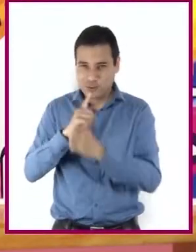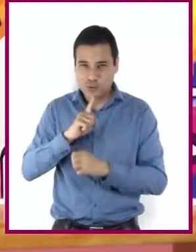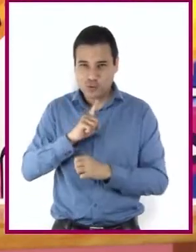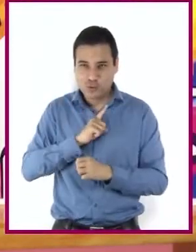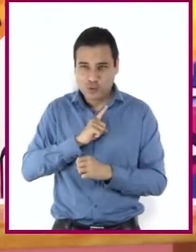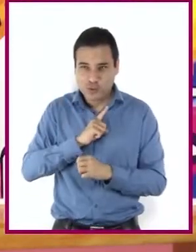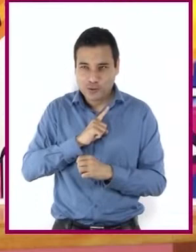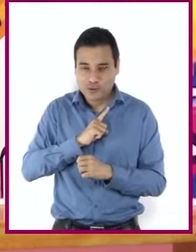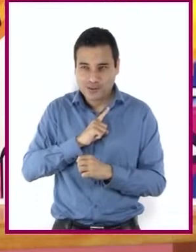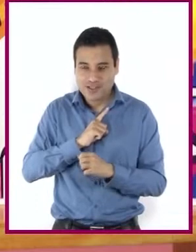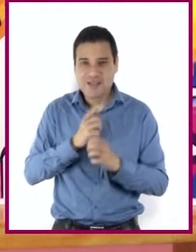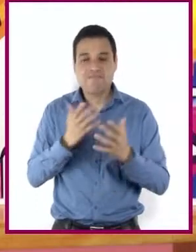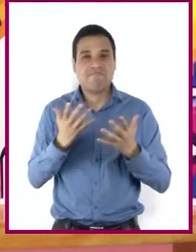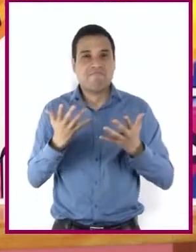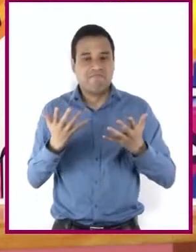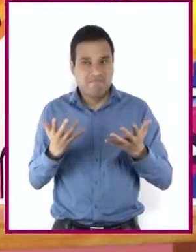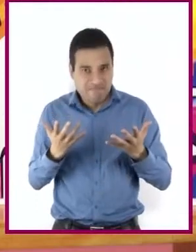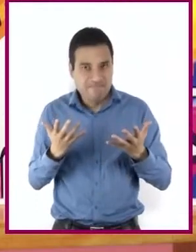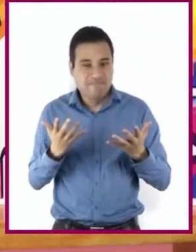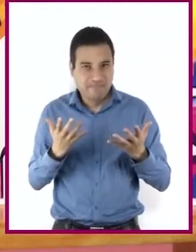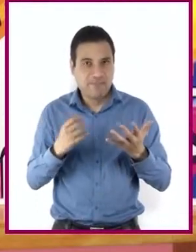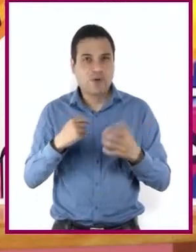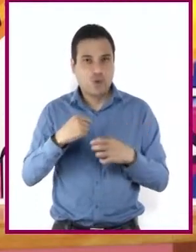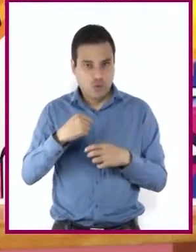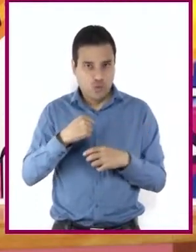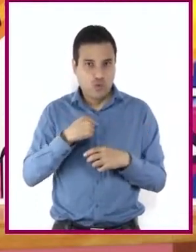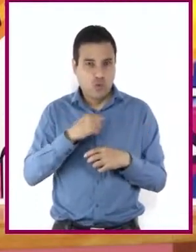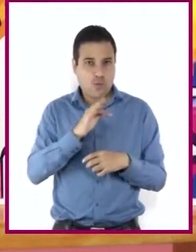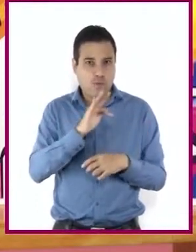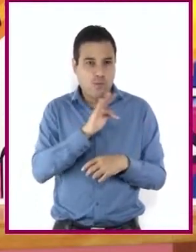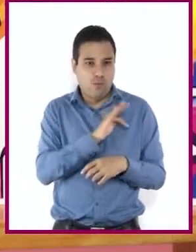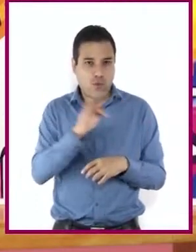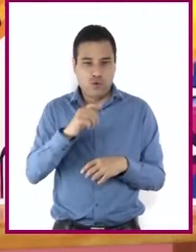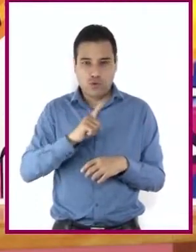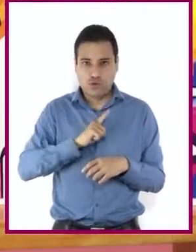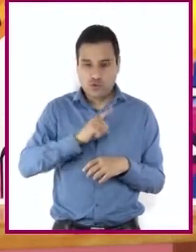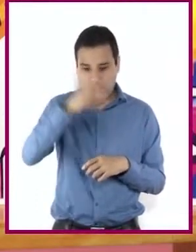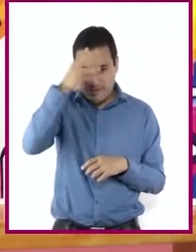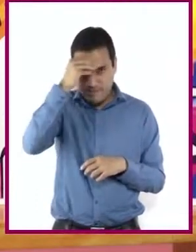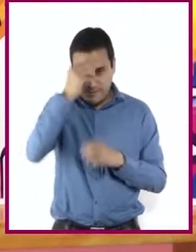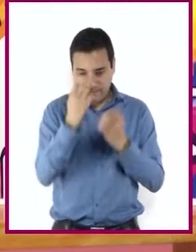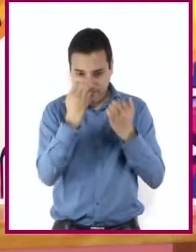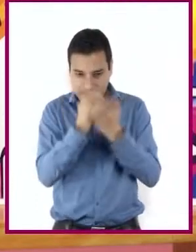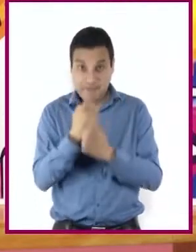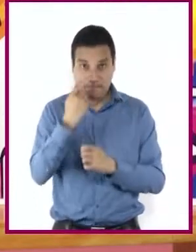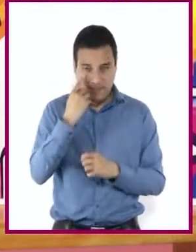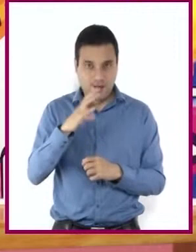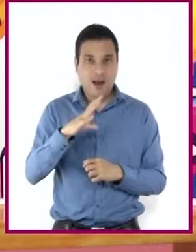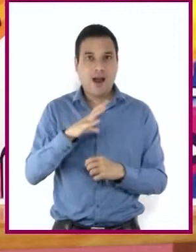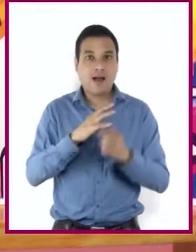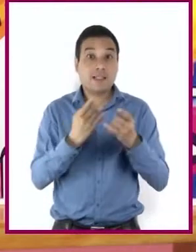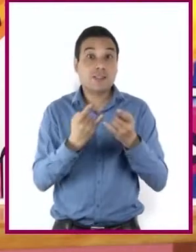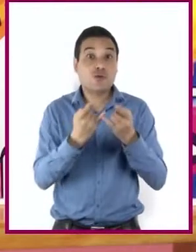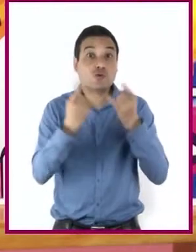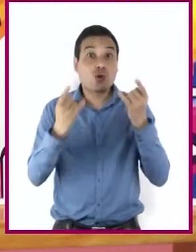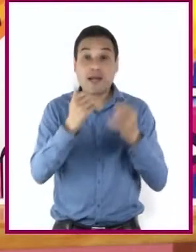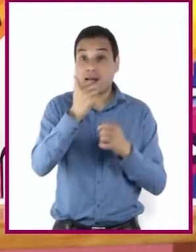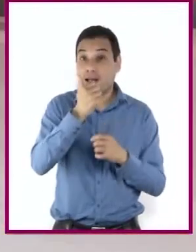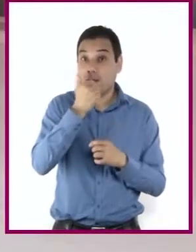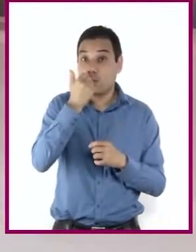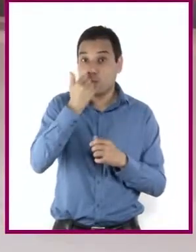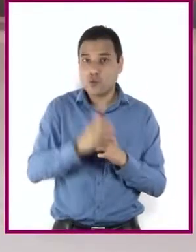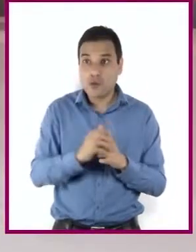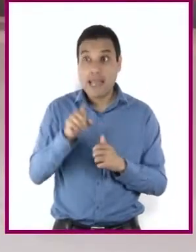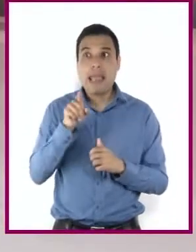a valorar el aprendizaje y lo que podemos mejorar, un alumno nos compartió una experiencia en la que se autoevaluó